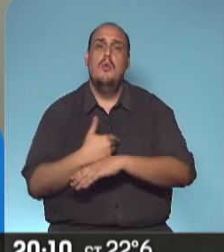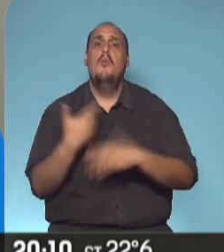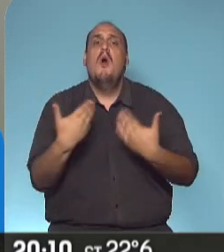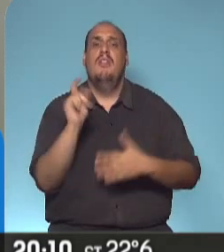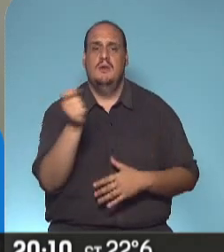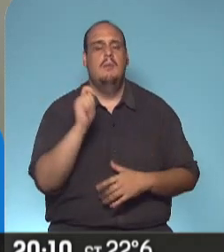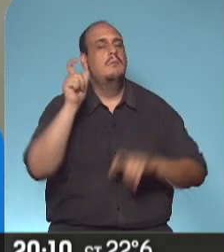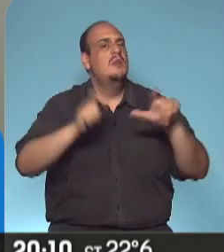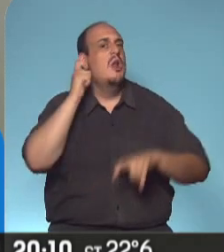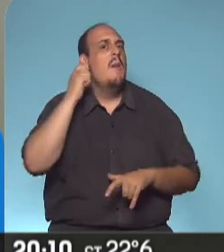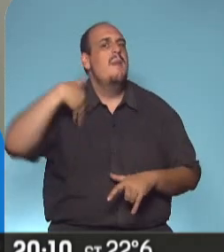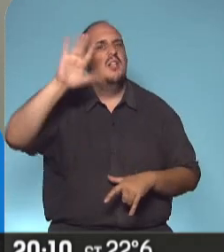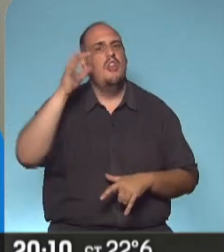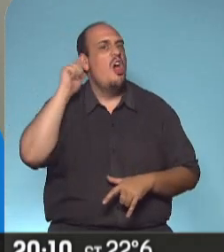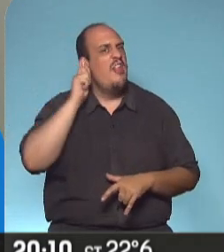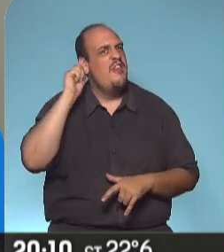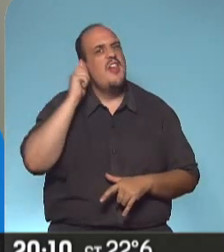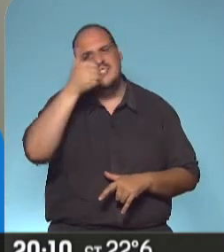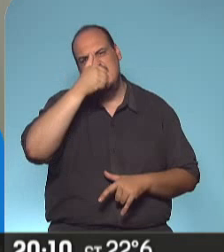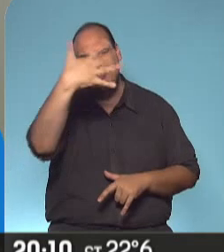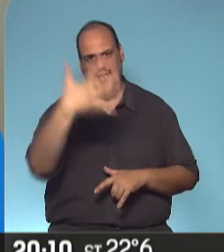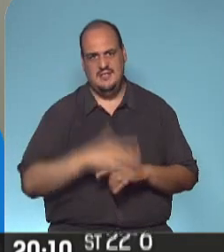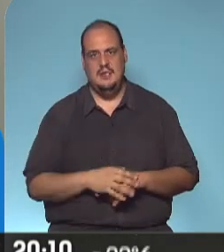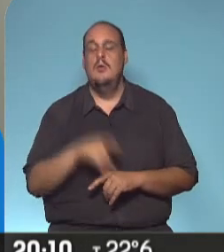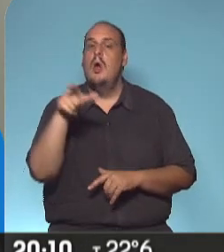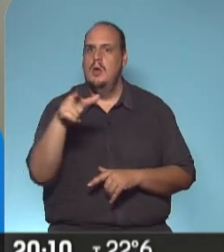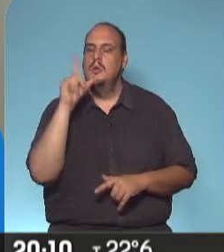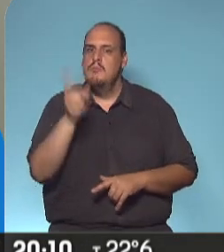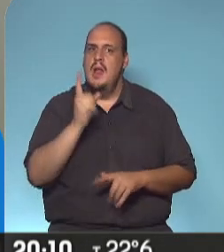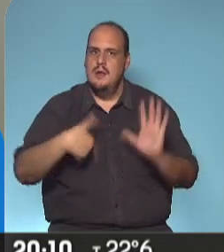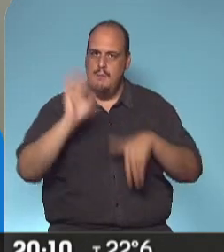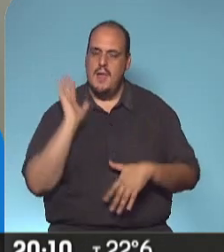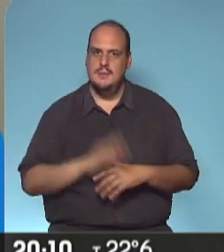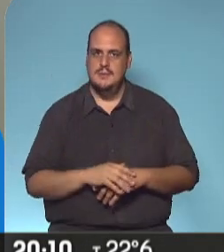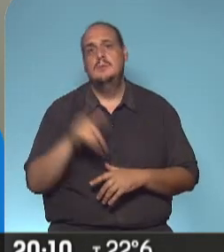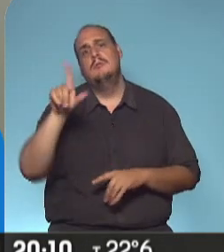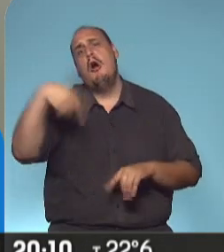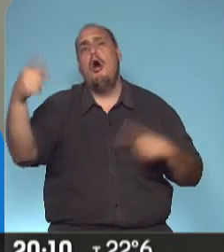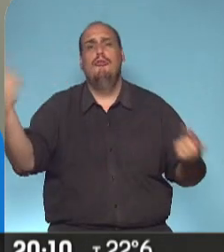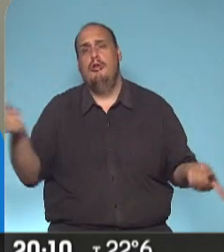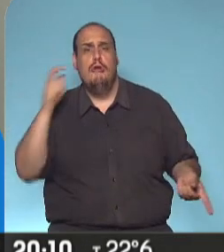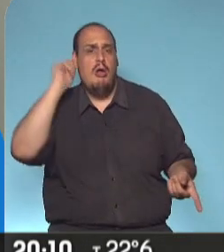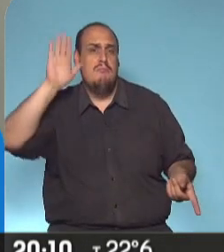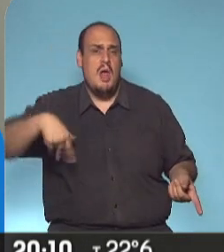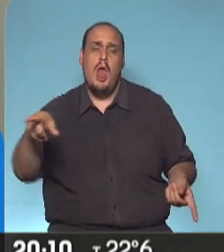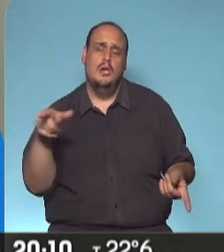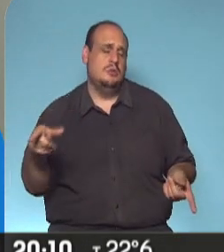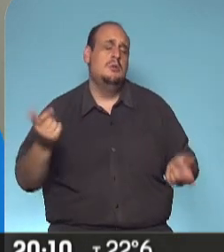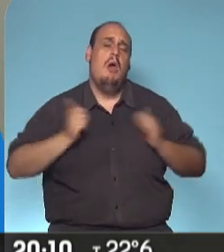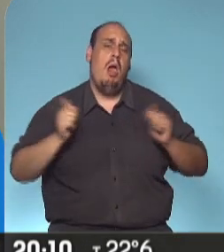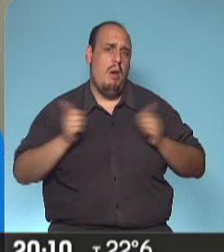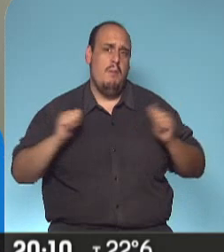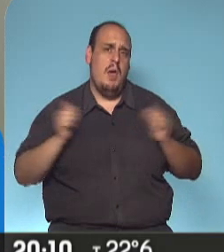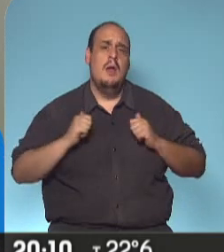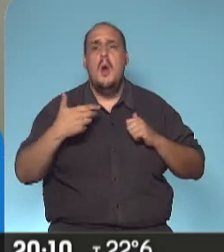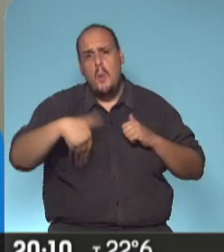65 años porque ellos son los que más riesgo tienen el reto que esperen un poco y los iremos a